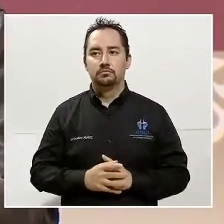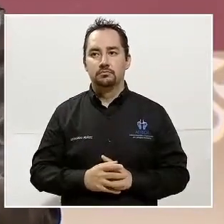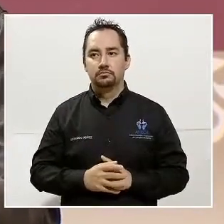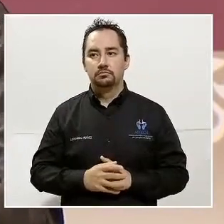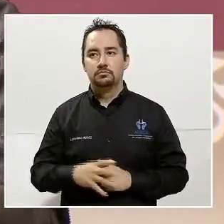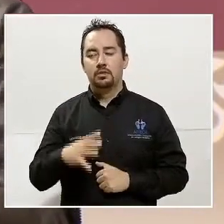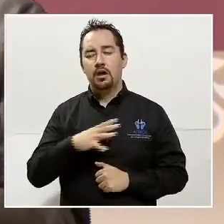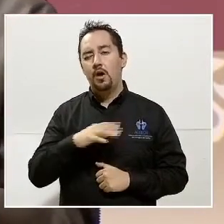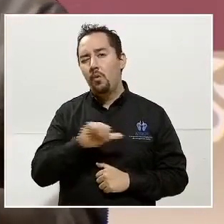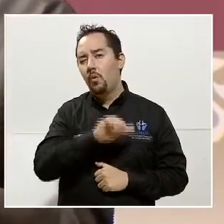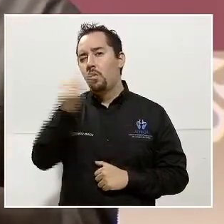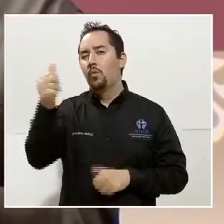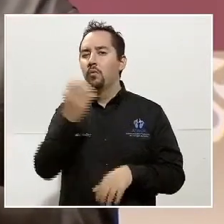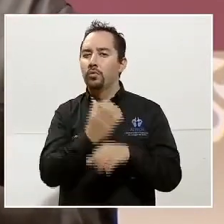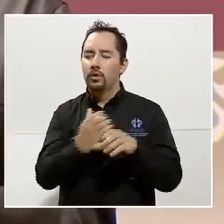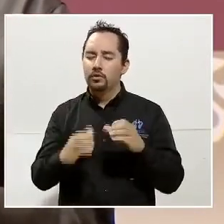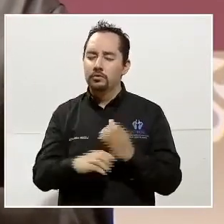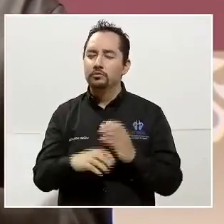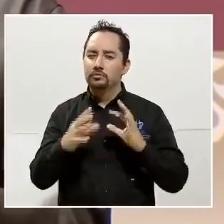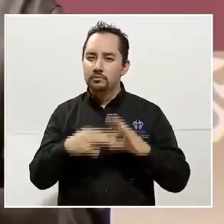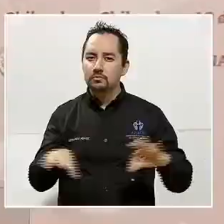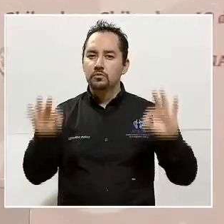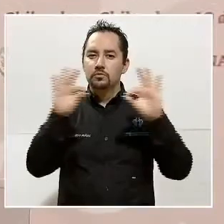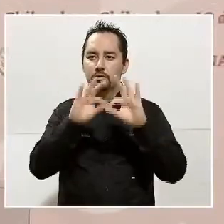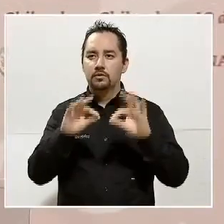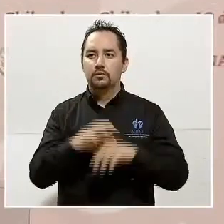Hay otra cosa que es muy importante.